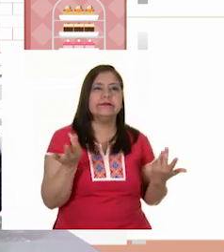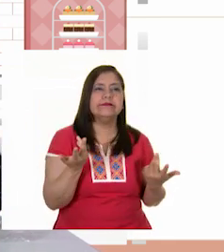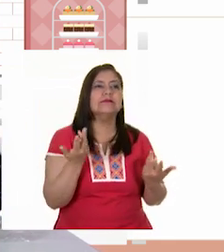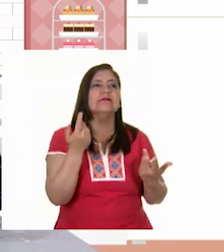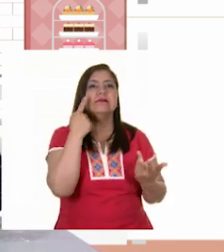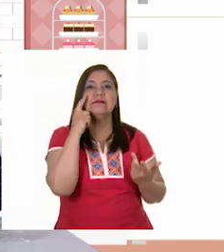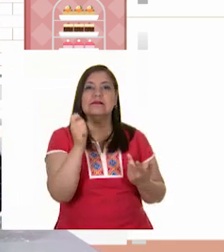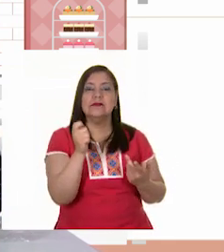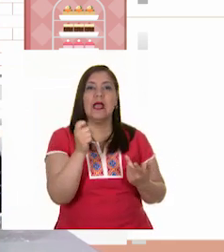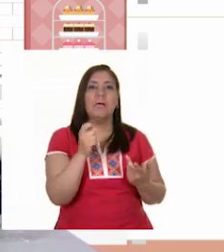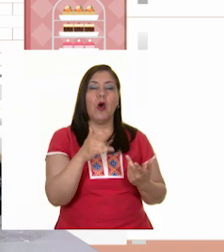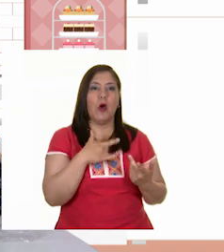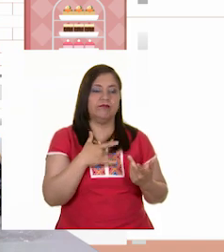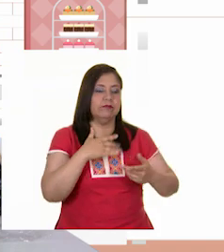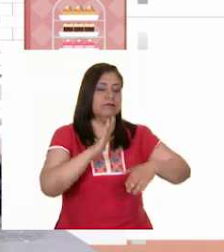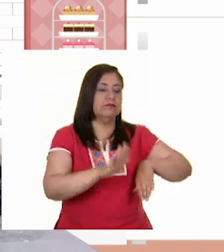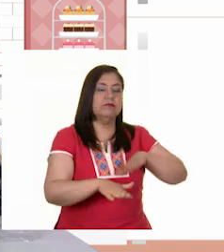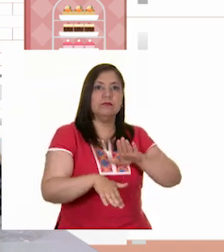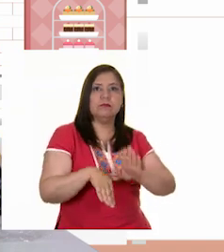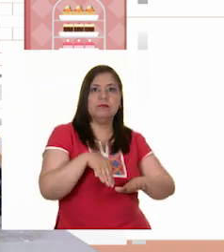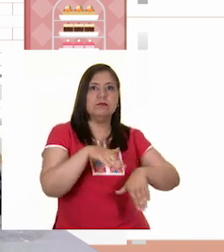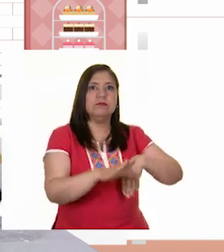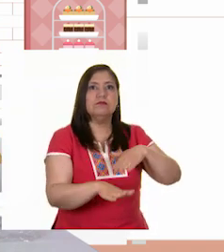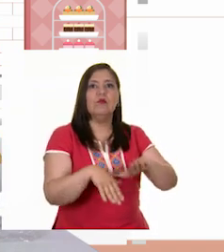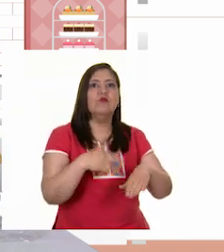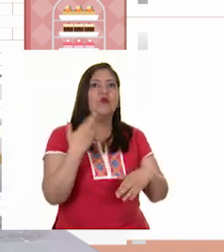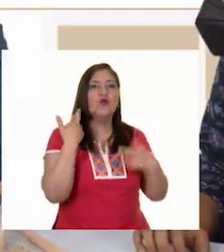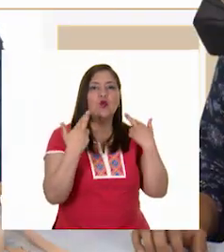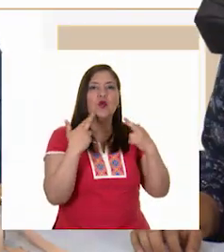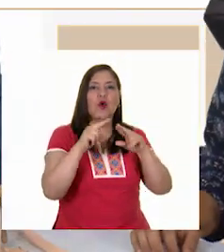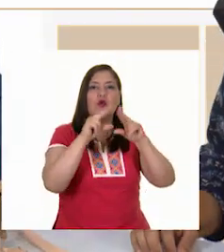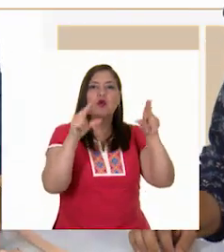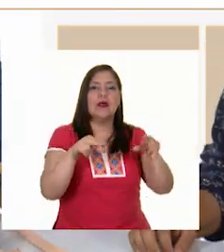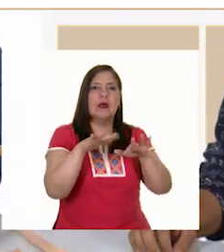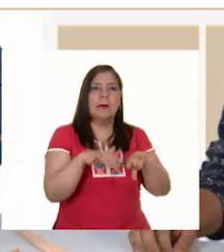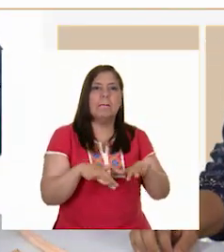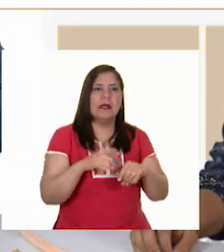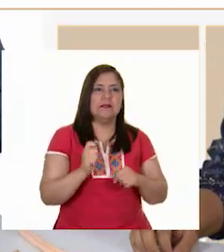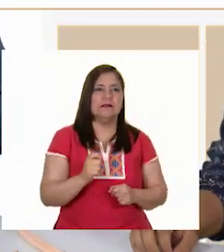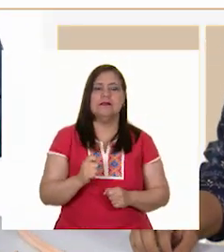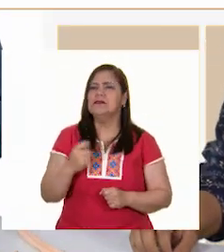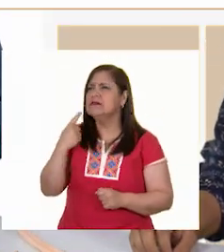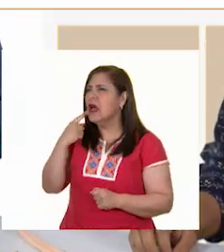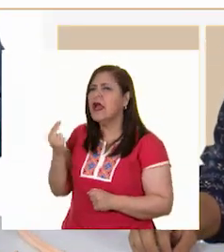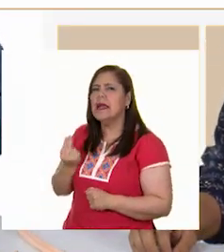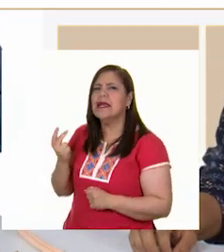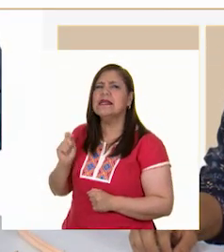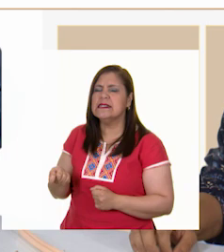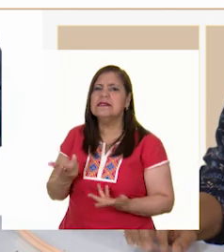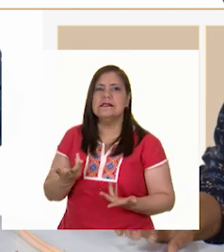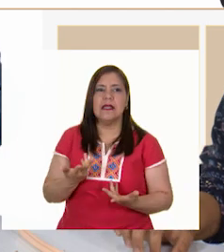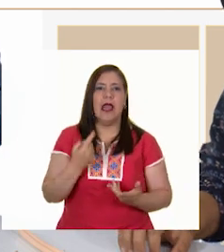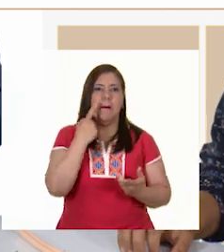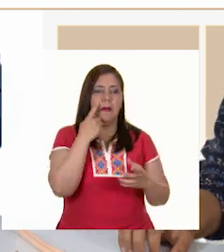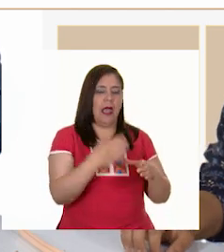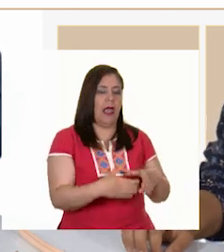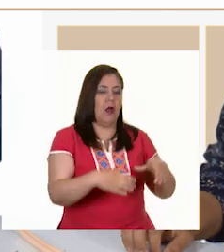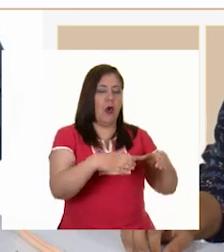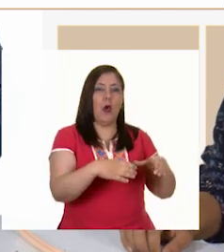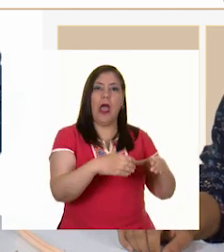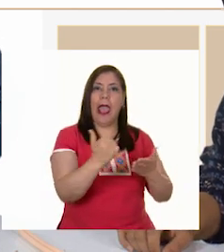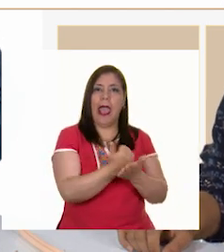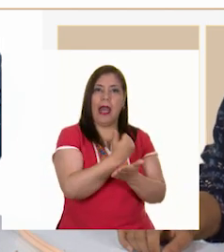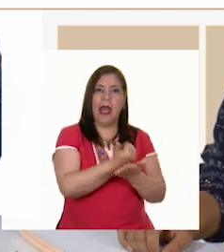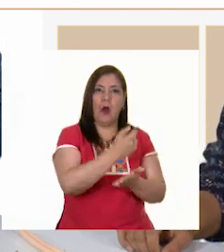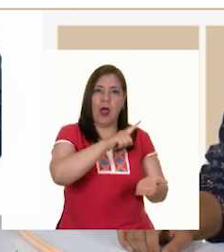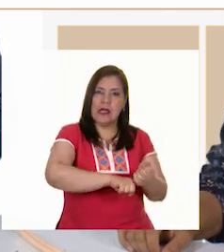el sonido de pasos sobre la nieve. ¿Qué necesitamos? Vamos a utilizar un bote de arroz y